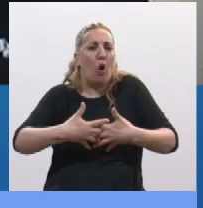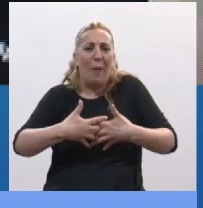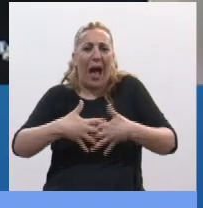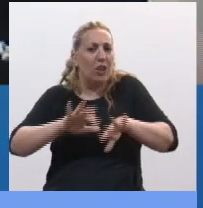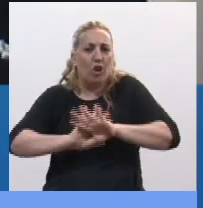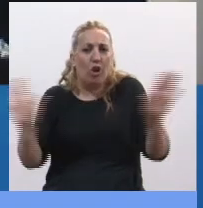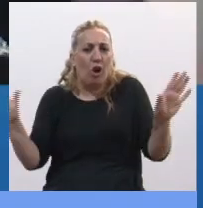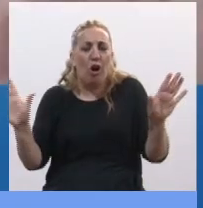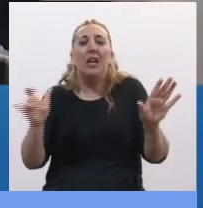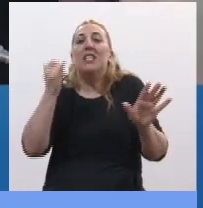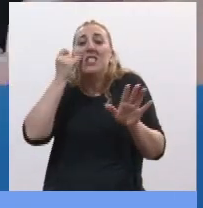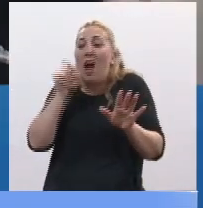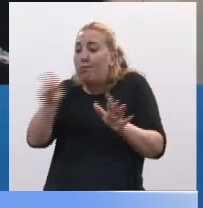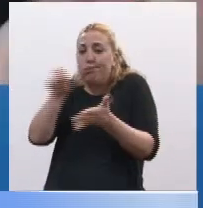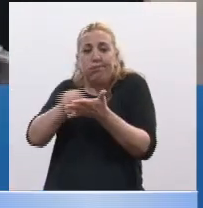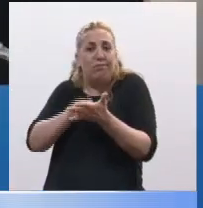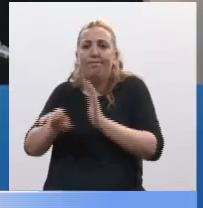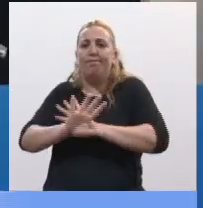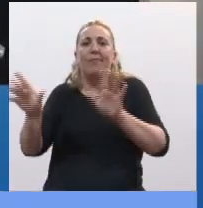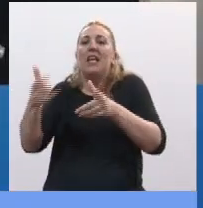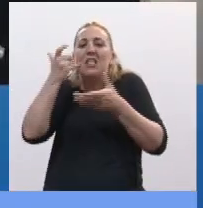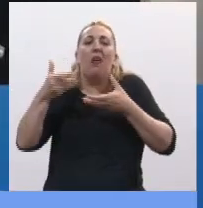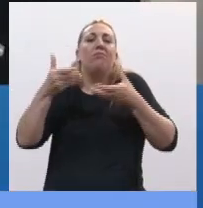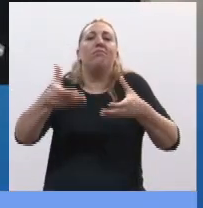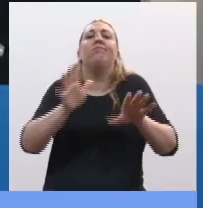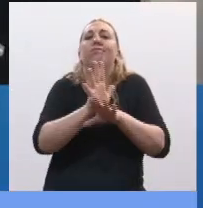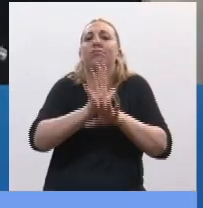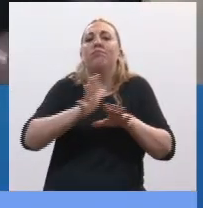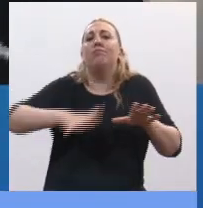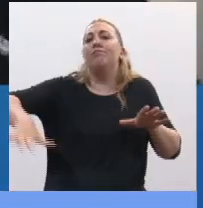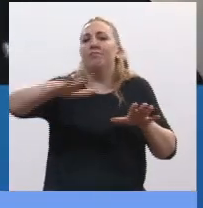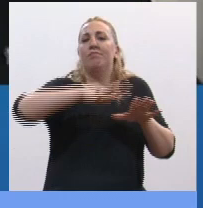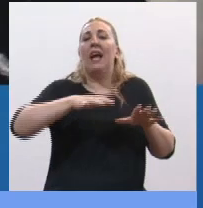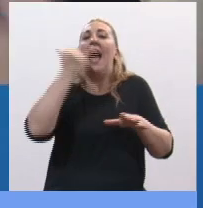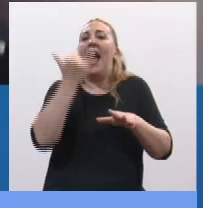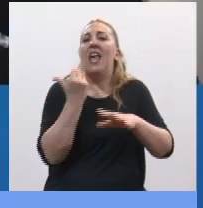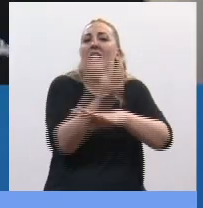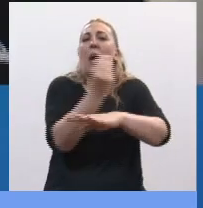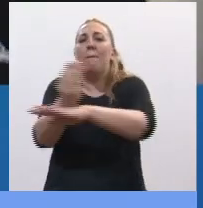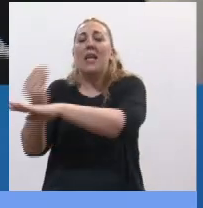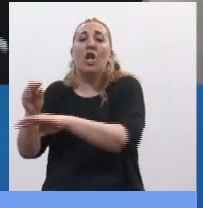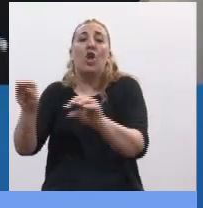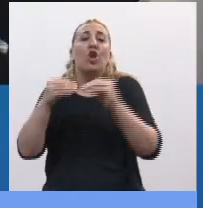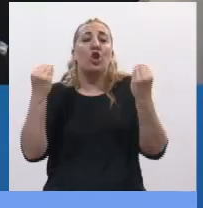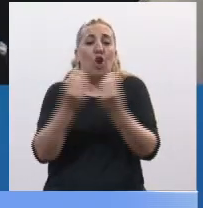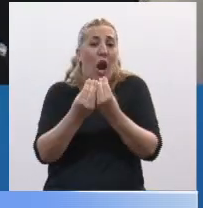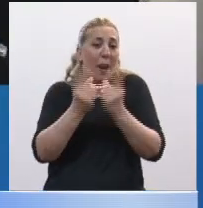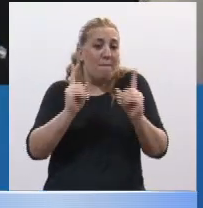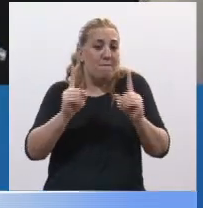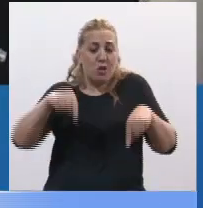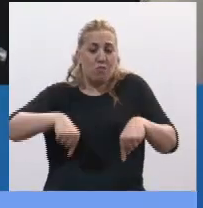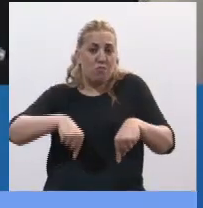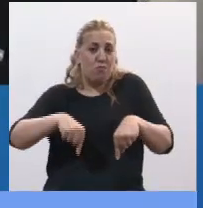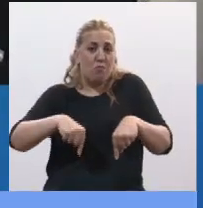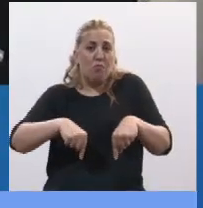automáticamente, deja de ser propiedad de su autor para pasar a serlo de la sociedad toda. Sociedad que está representada en la totalidad de